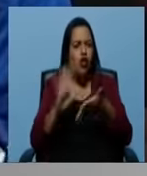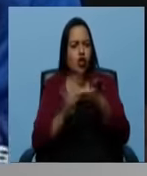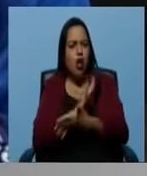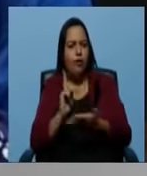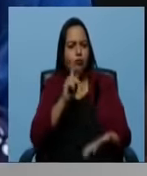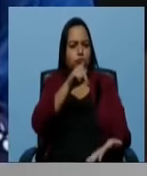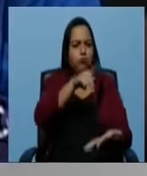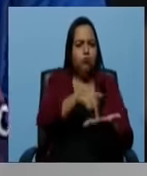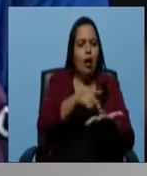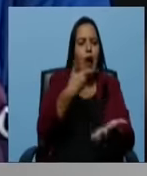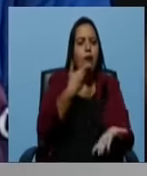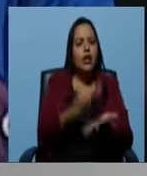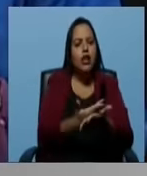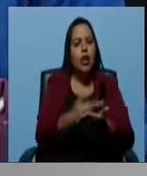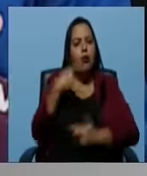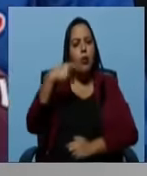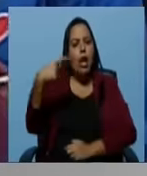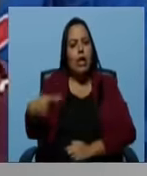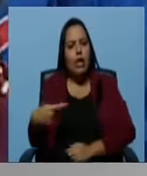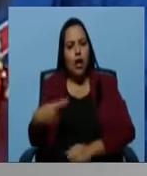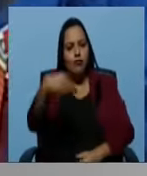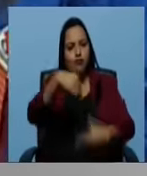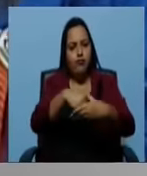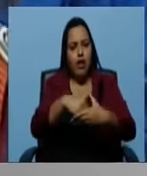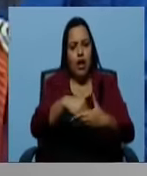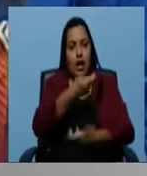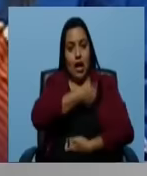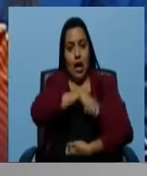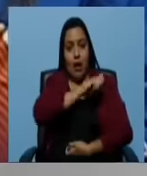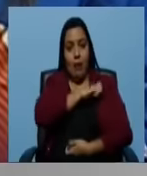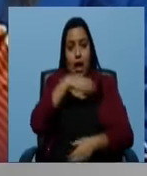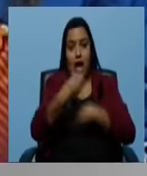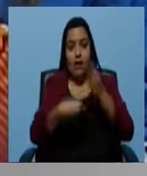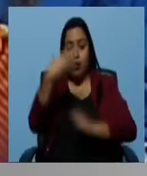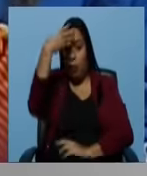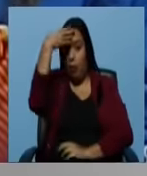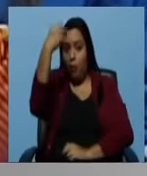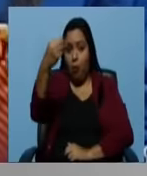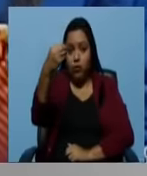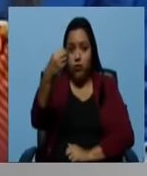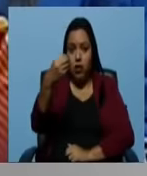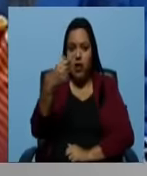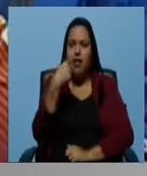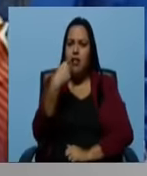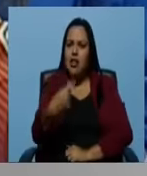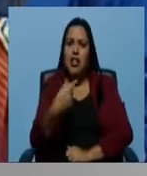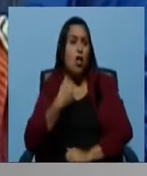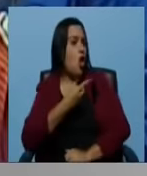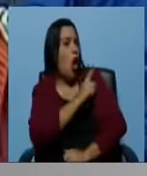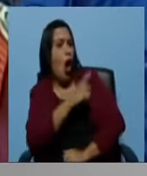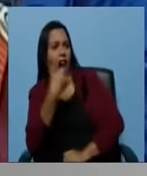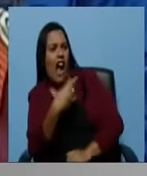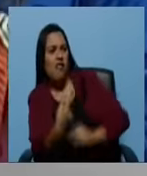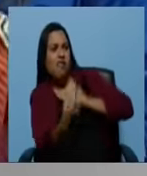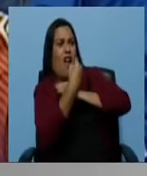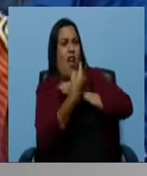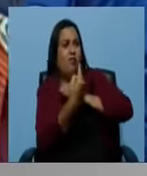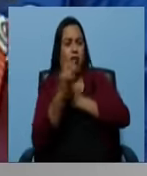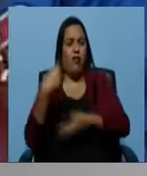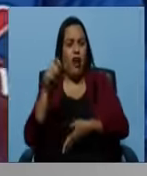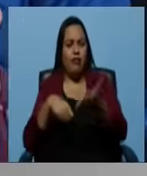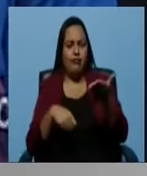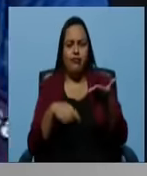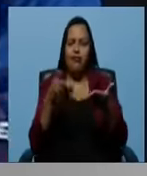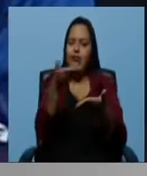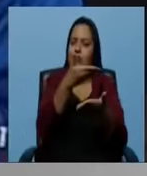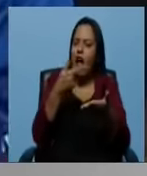político que solicitó Edmundo González Urrutia, y él continúa hablando de coacción. Ante eso, ¿cuál es la postura